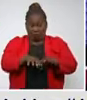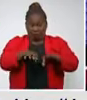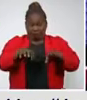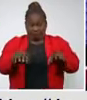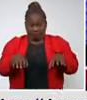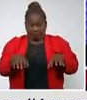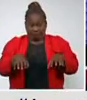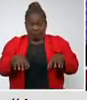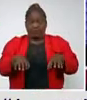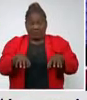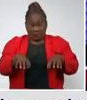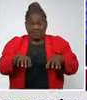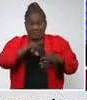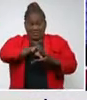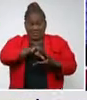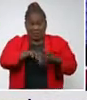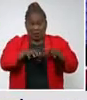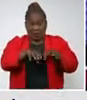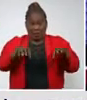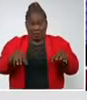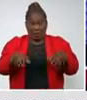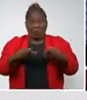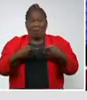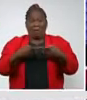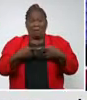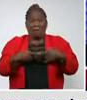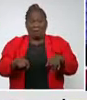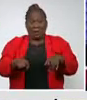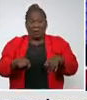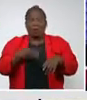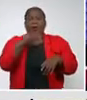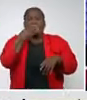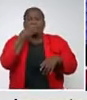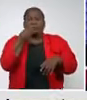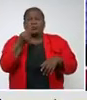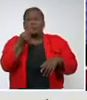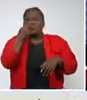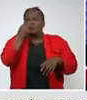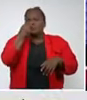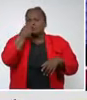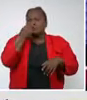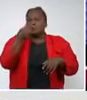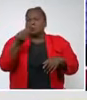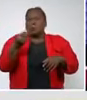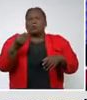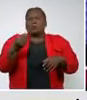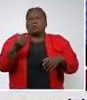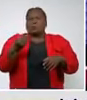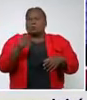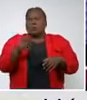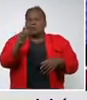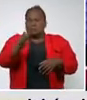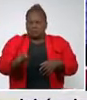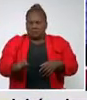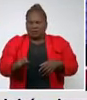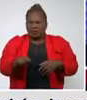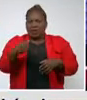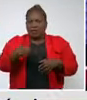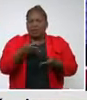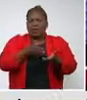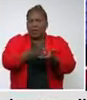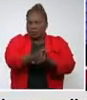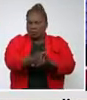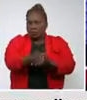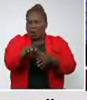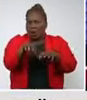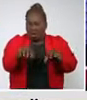de un caso positivo, pero tiene falta del sentido del gusto, también del olfato, ¿tiene esa persona que seguir en ese centro hasta tanto